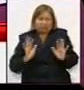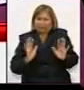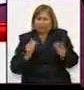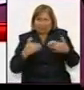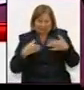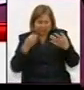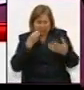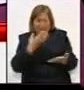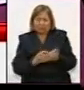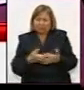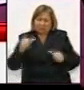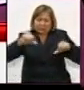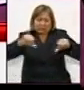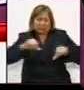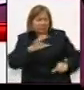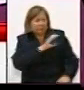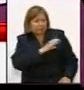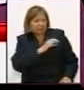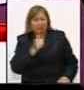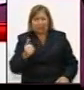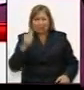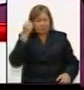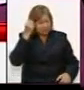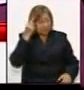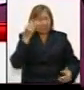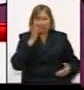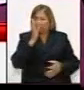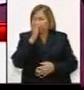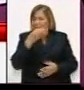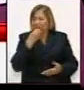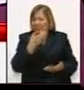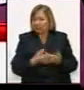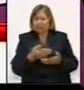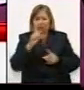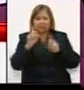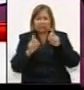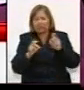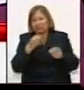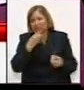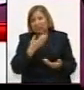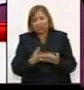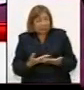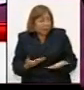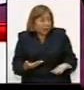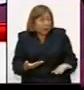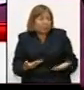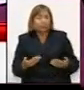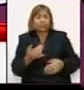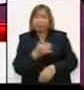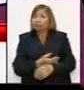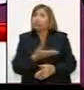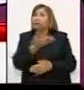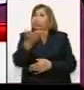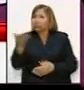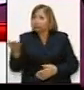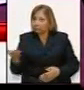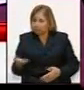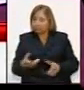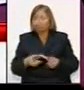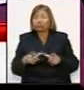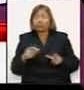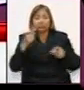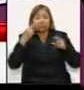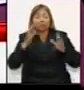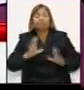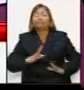una buena o una mala conducta, una buena o una mala intervención, una buena o una mala pregunta, pero la institución está por encima. La